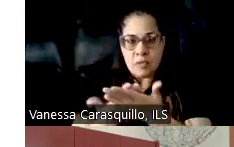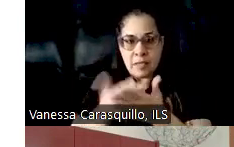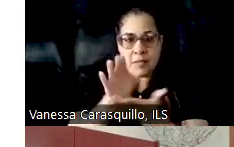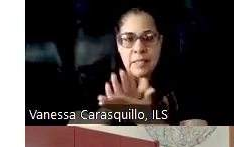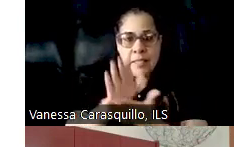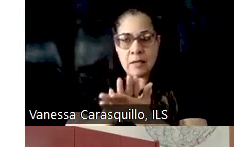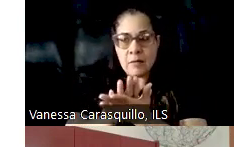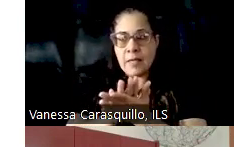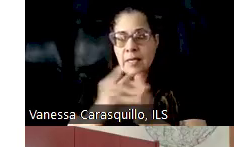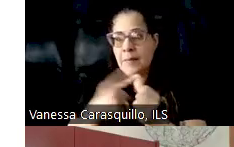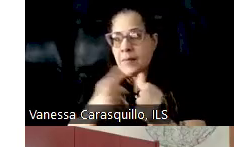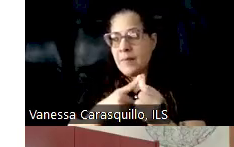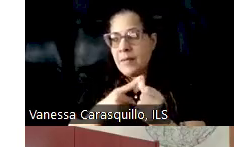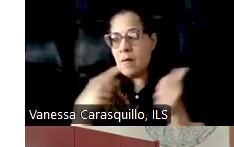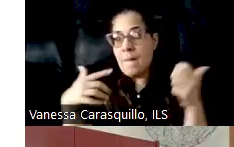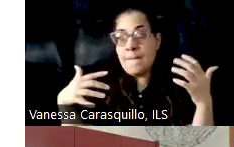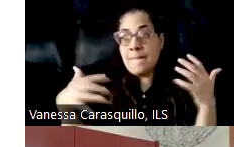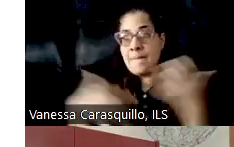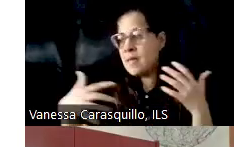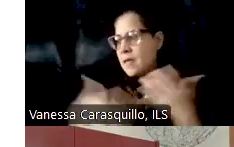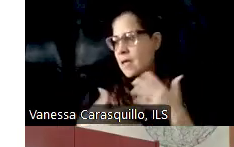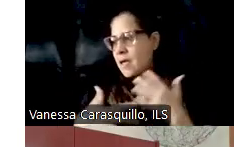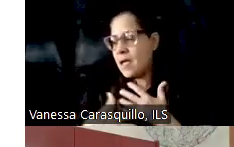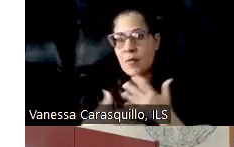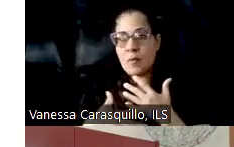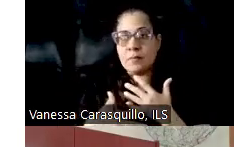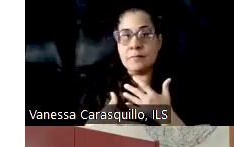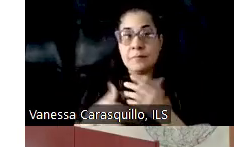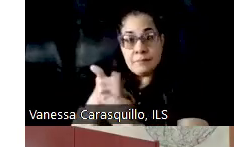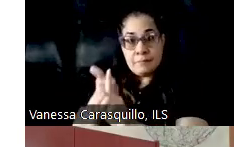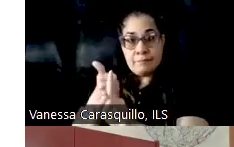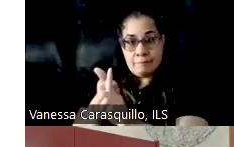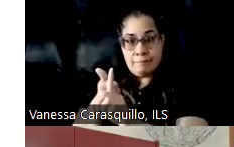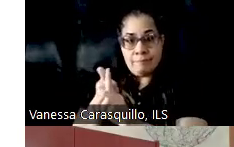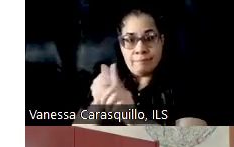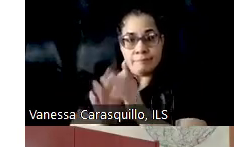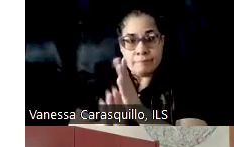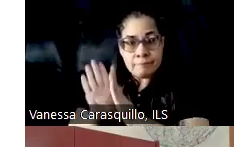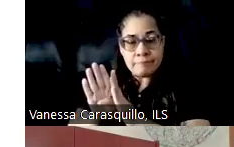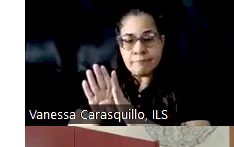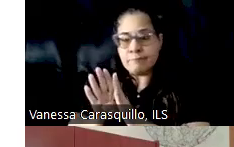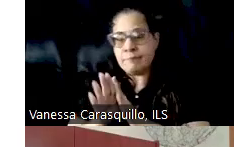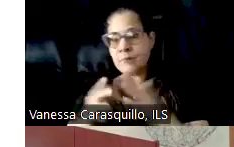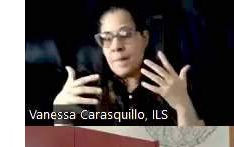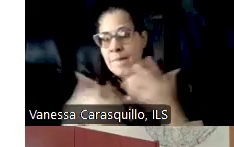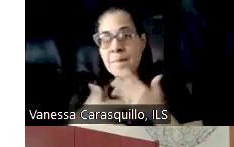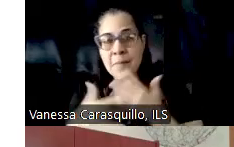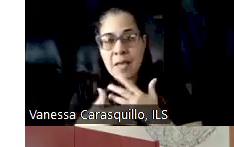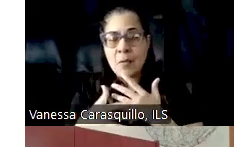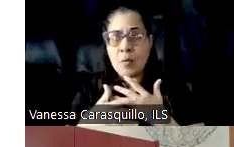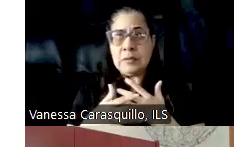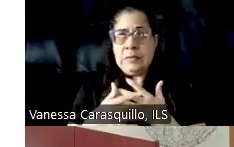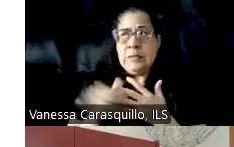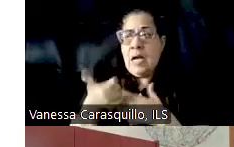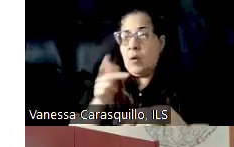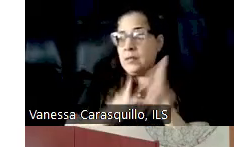por unos miedos que son, vamos a decir, propios de las etapas del desarrollo, como miedo al extraño, miedo a